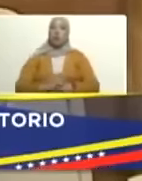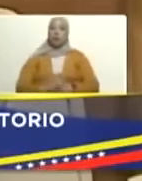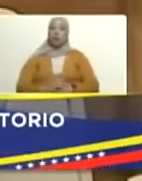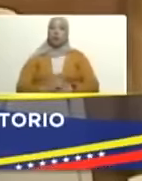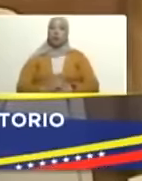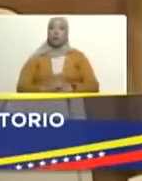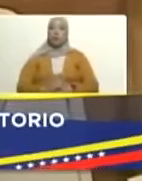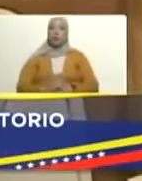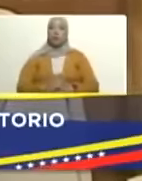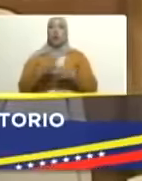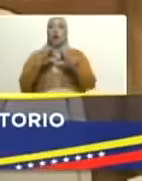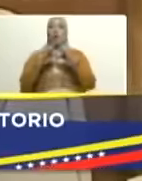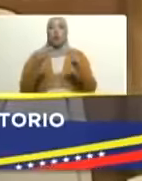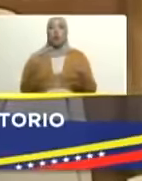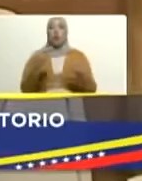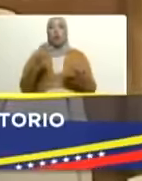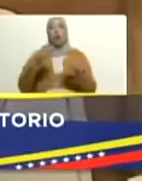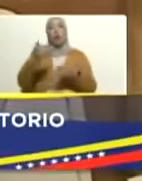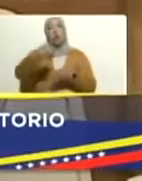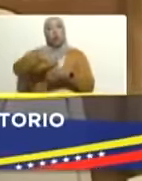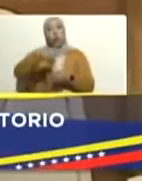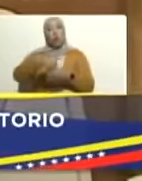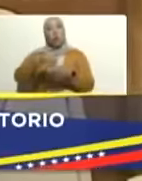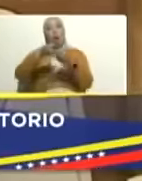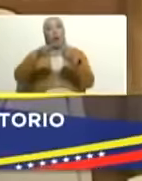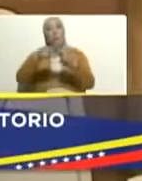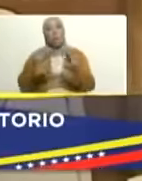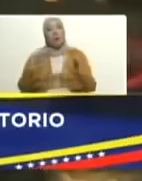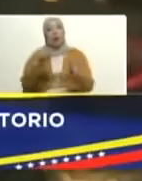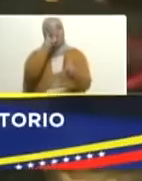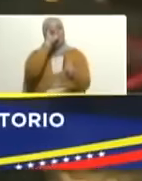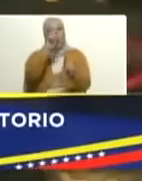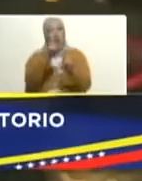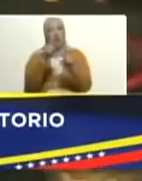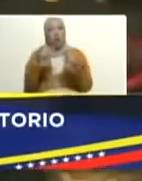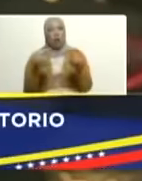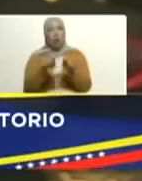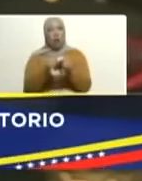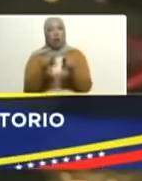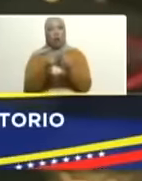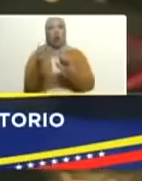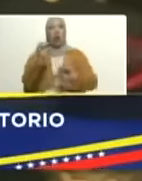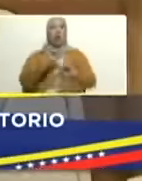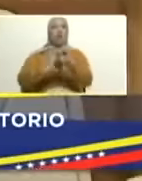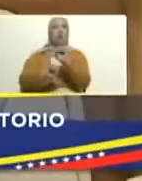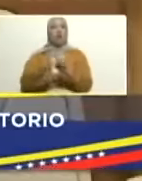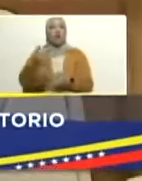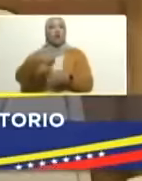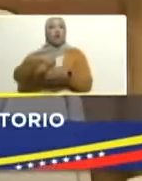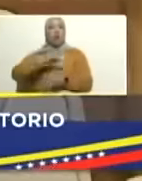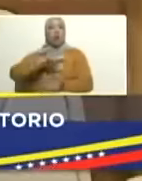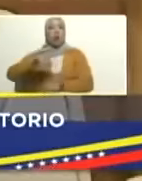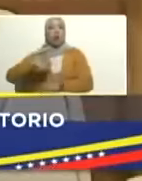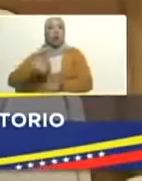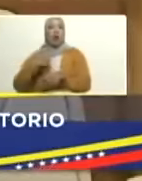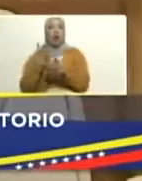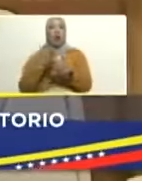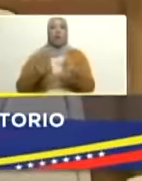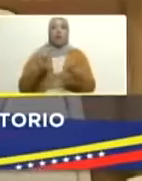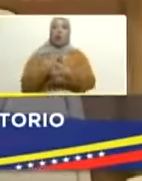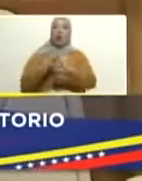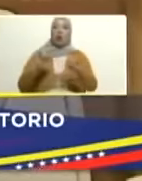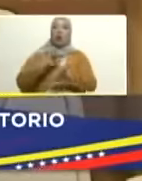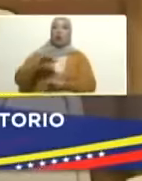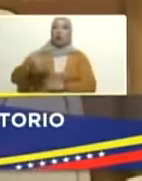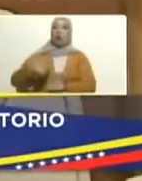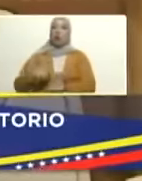Venezuela, que todos hagamos votos por la paz, que todos hagamos votos por la defensa de nuestra soberanía, de